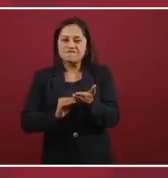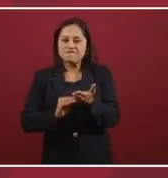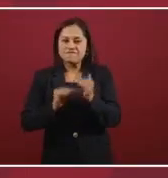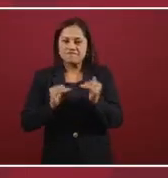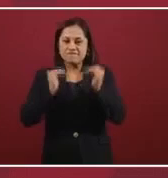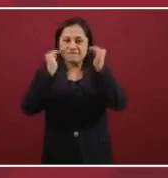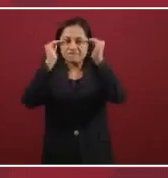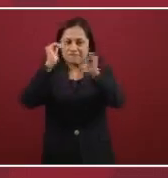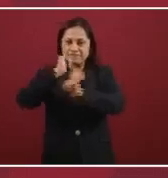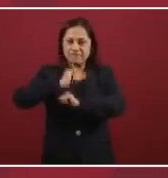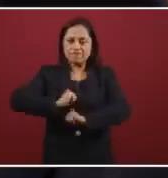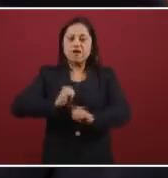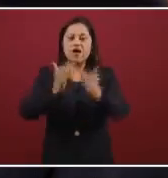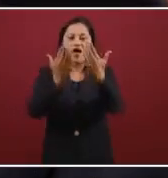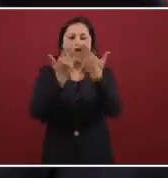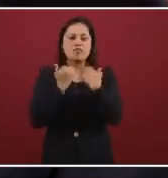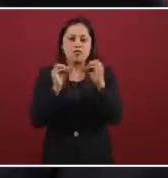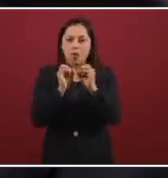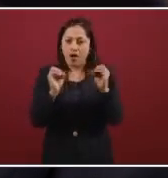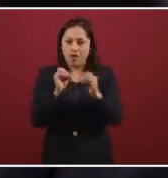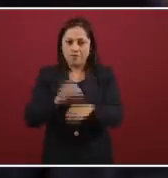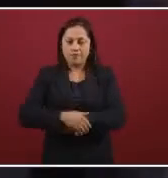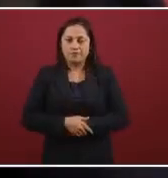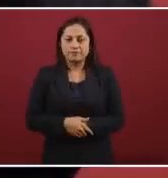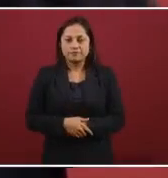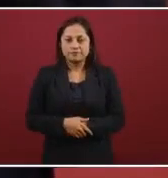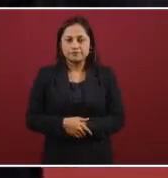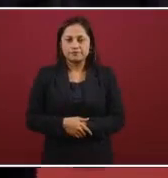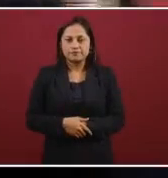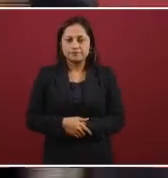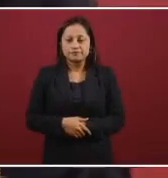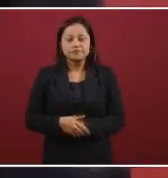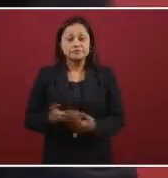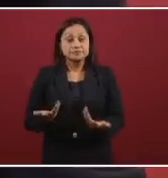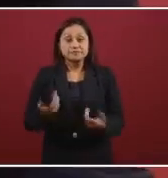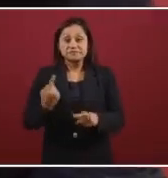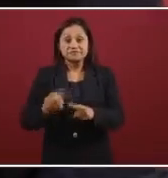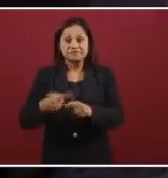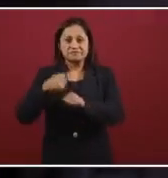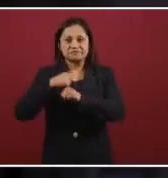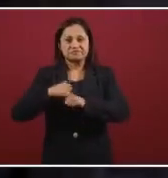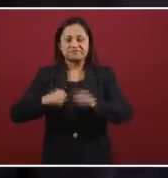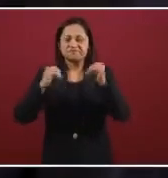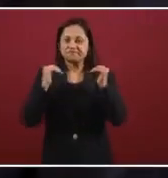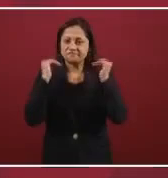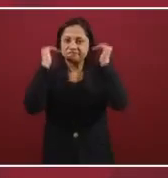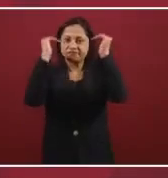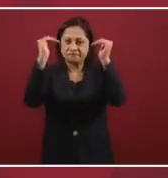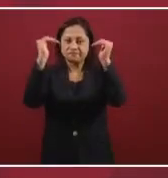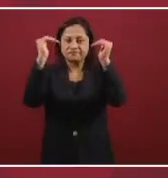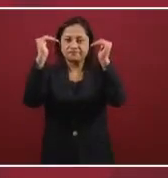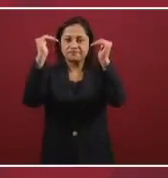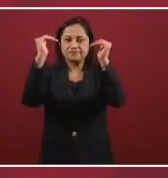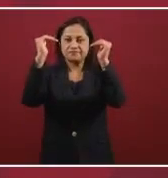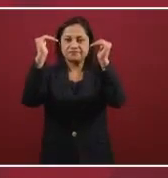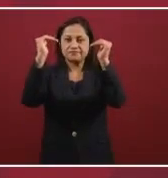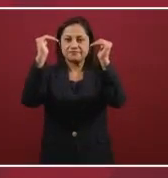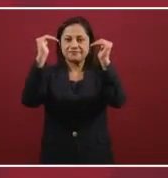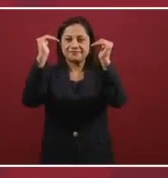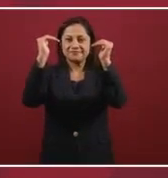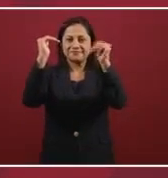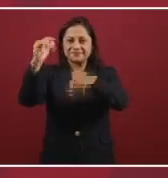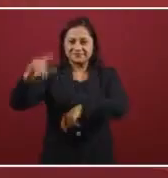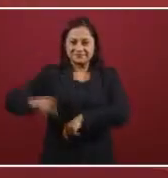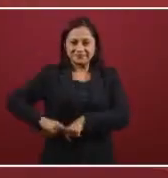arriba, es decir, en los niveles más altos de